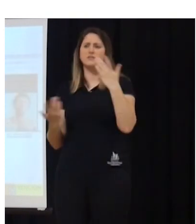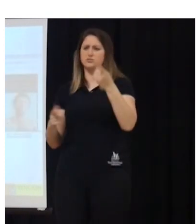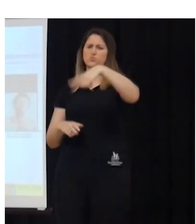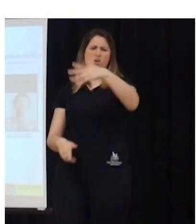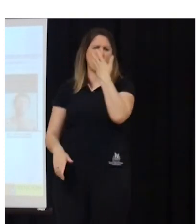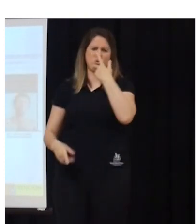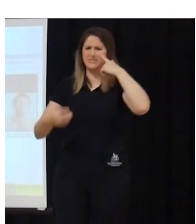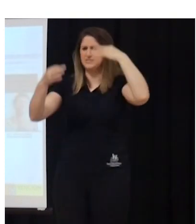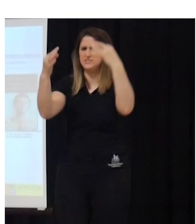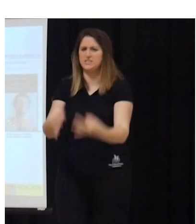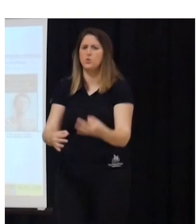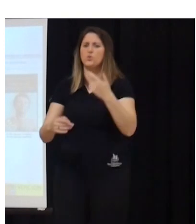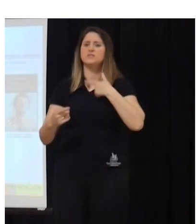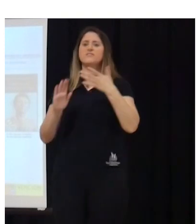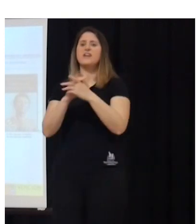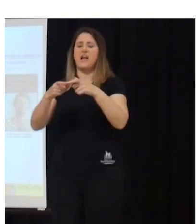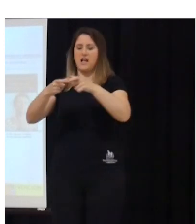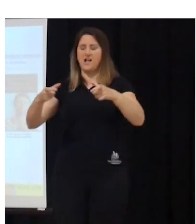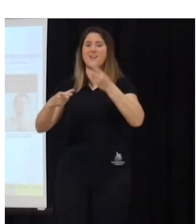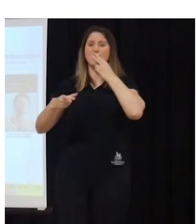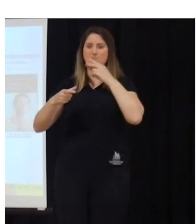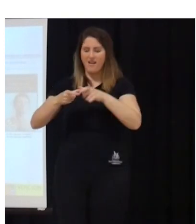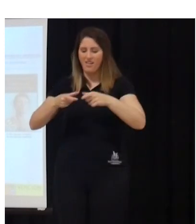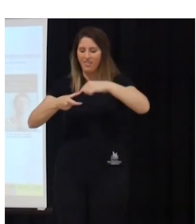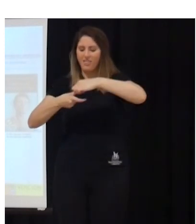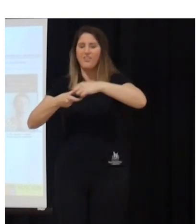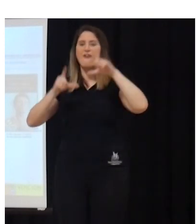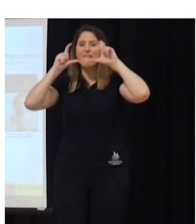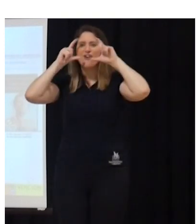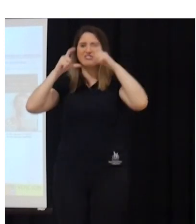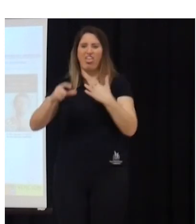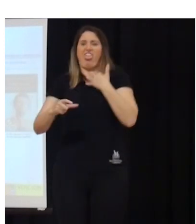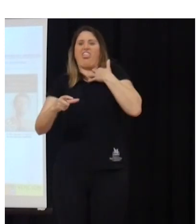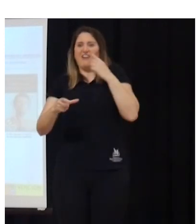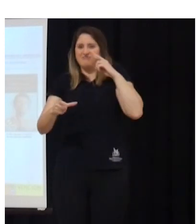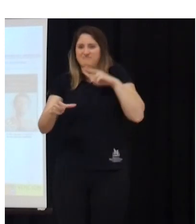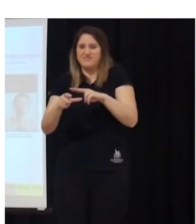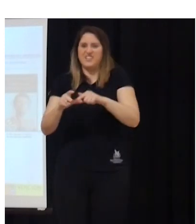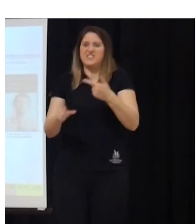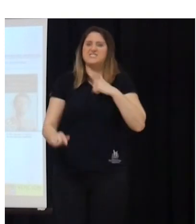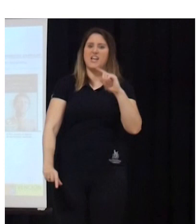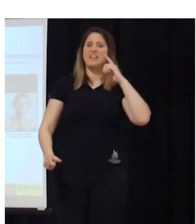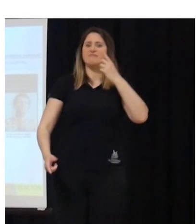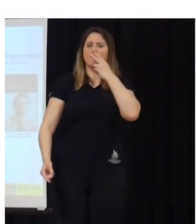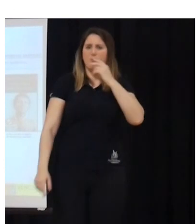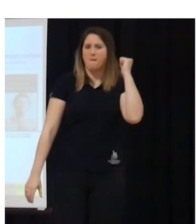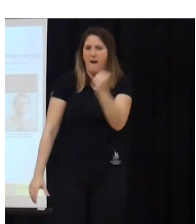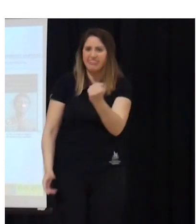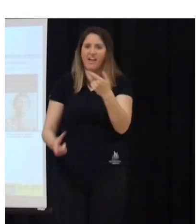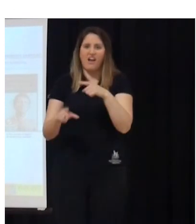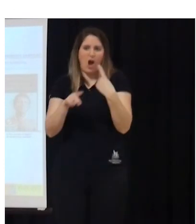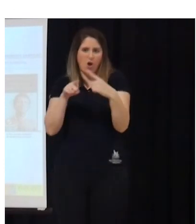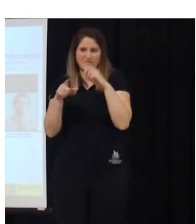la conoce. En cada cajetilla de tabaco viene un mensaje repulsivo diciendo lo malo que es el tabaco. Y si se